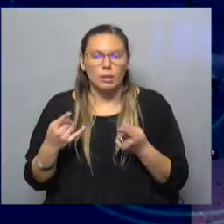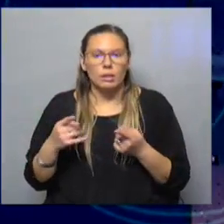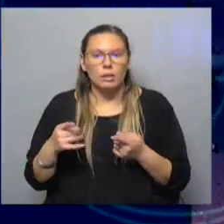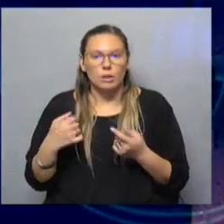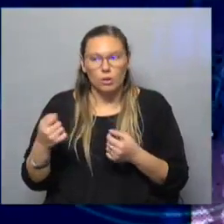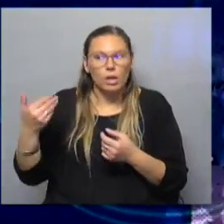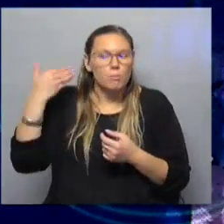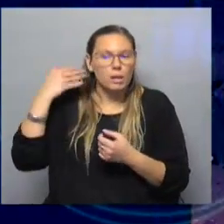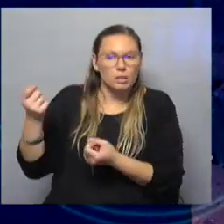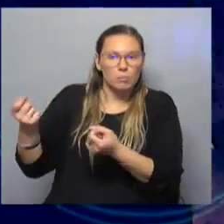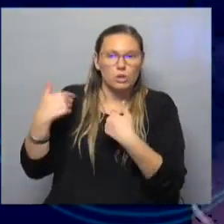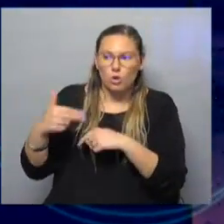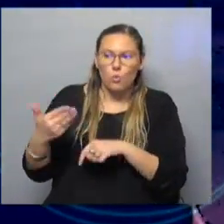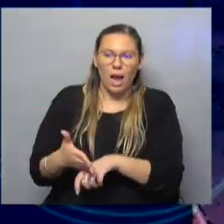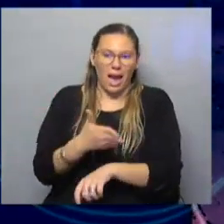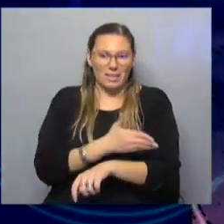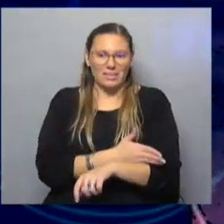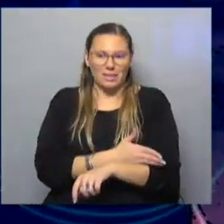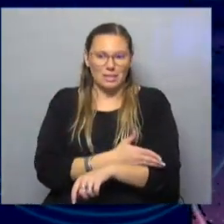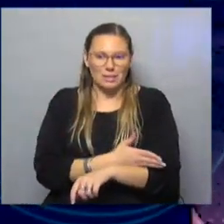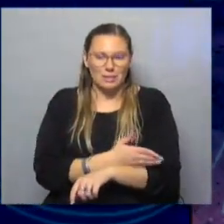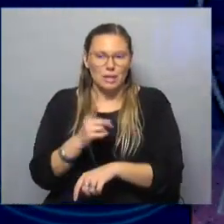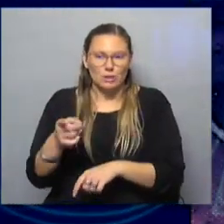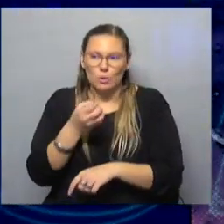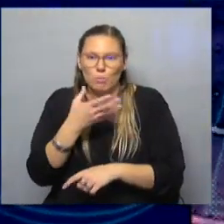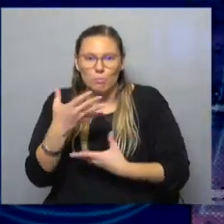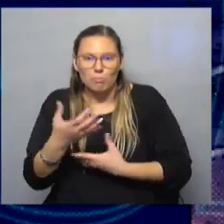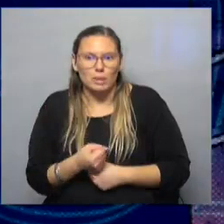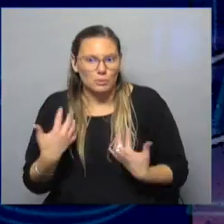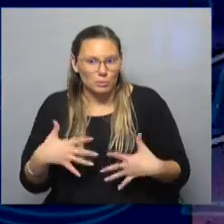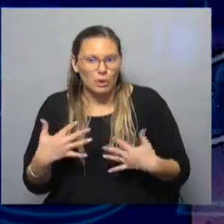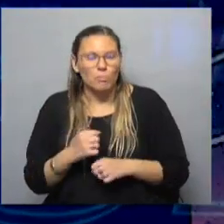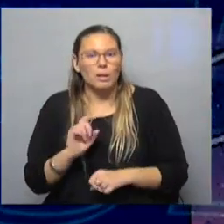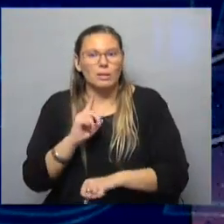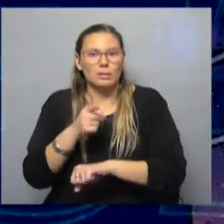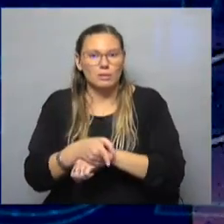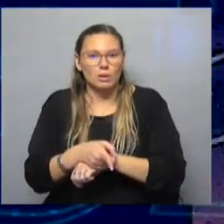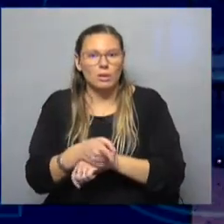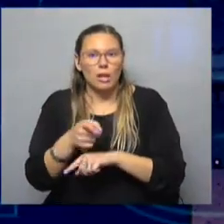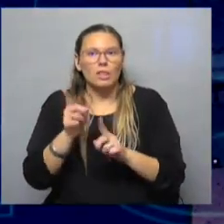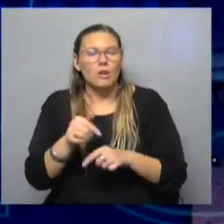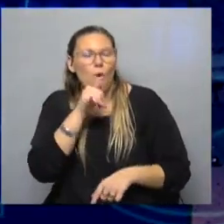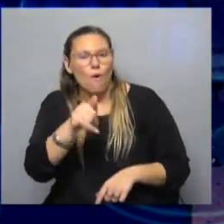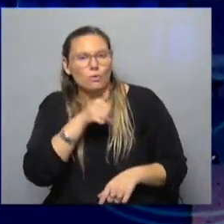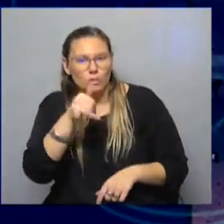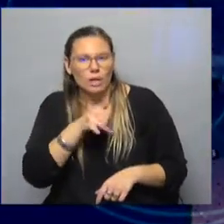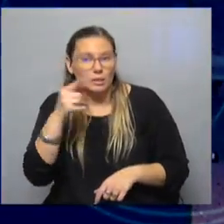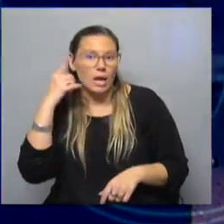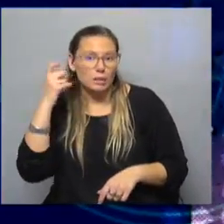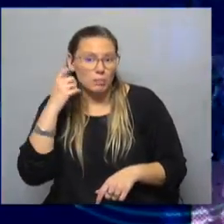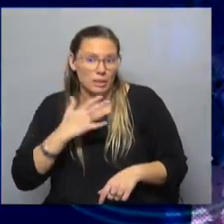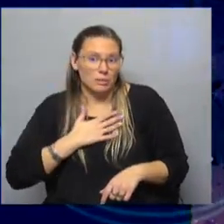que me dio el implante nunca la había tenido antes y eso me hizo, digamos, tomar la decisión de, bueno, esto hay que contarlo, esta